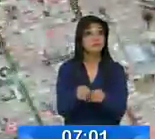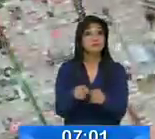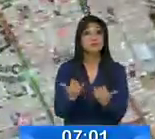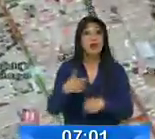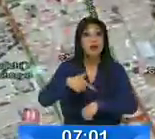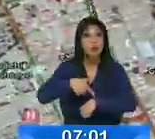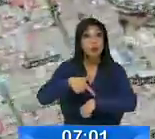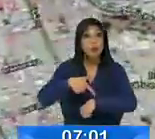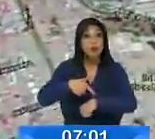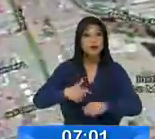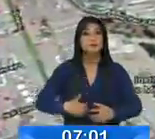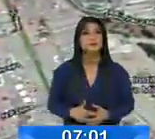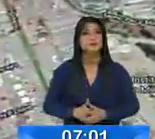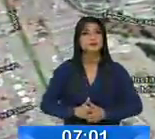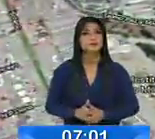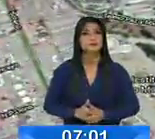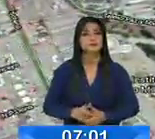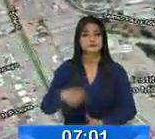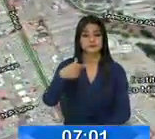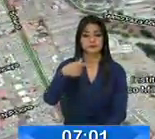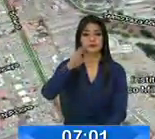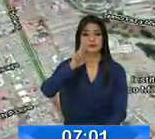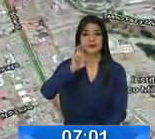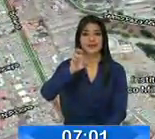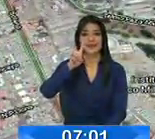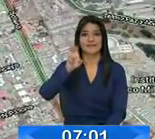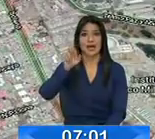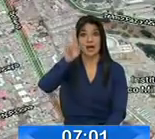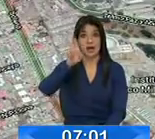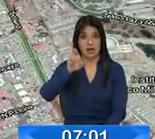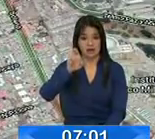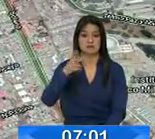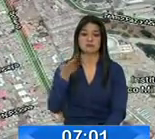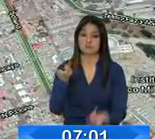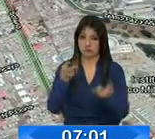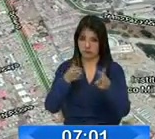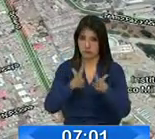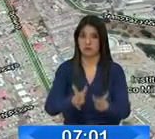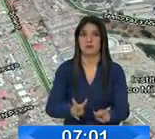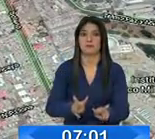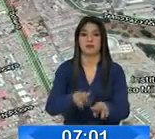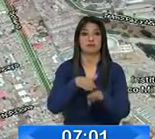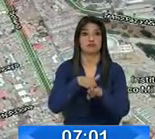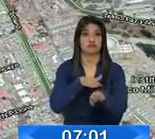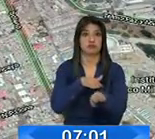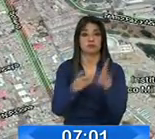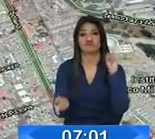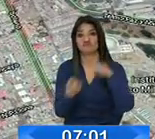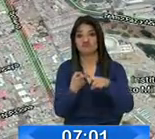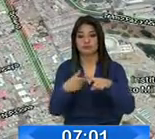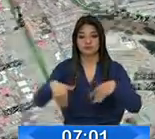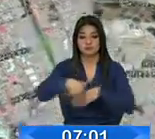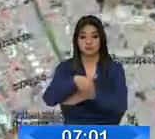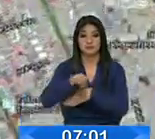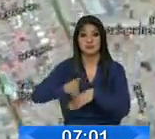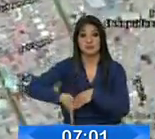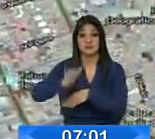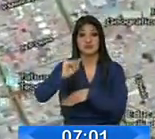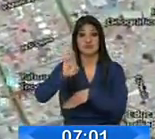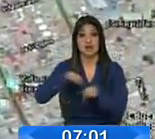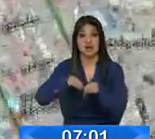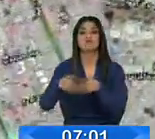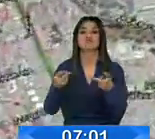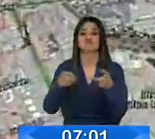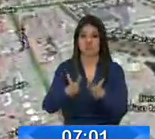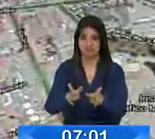hora, este es la Ladrón de Guevara, importante ruta también de descongestionamiento, llega de la José María Velasco Ibarra, también